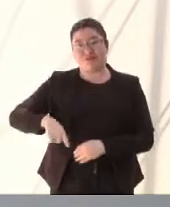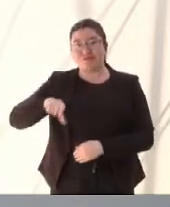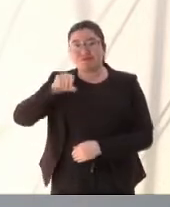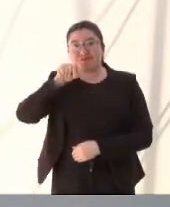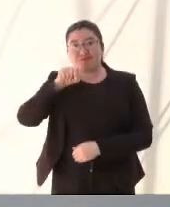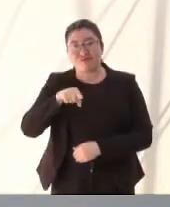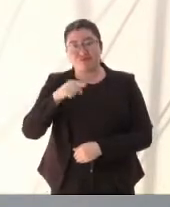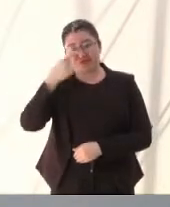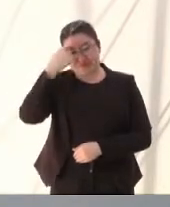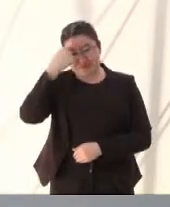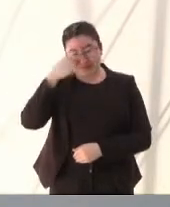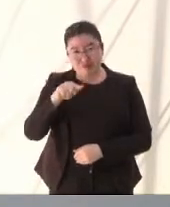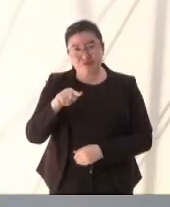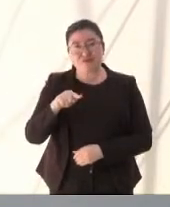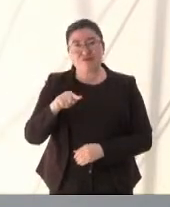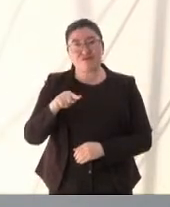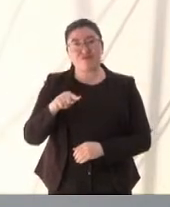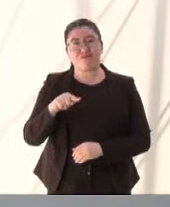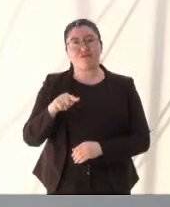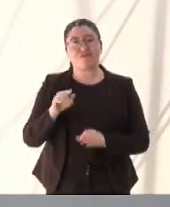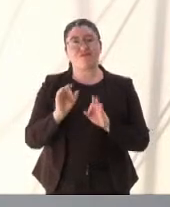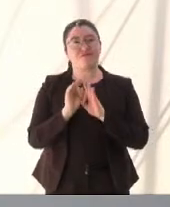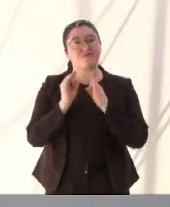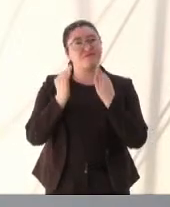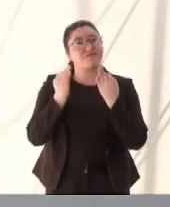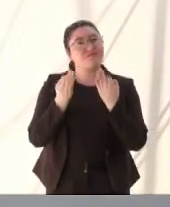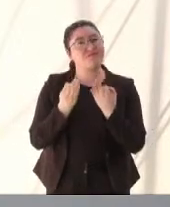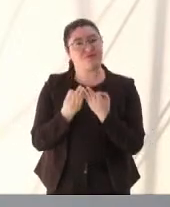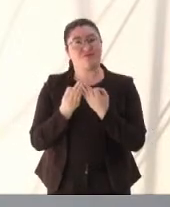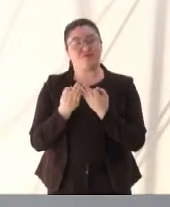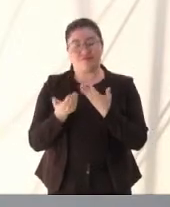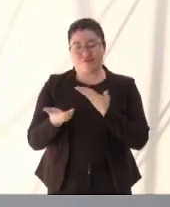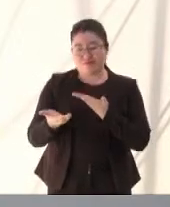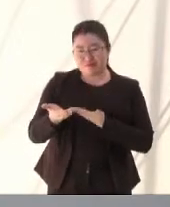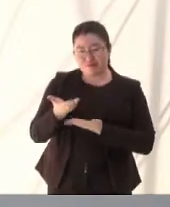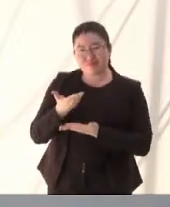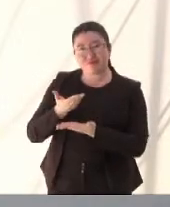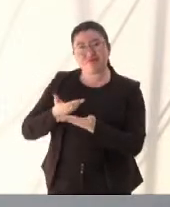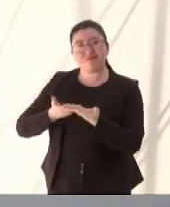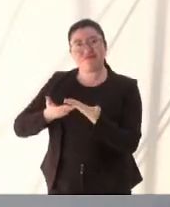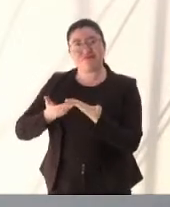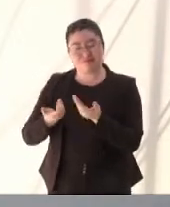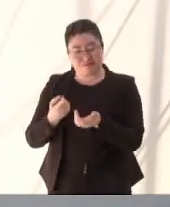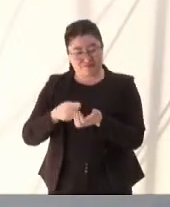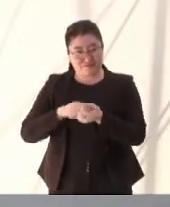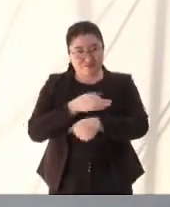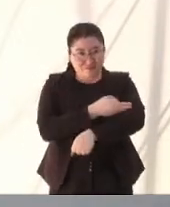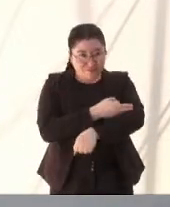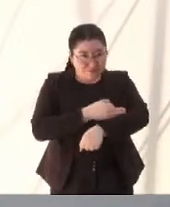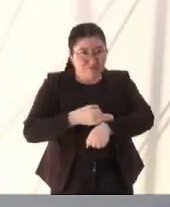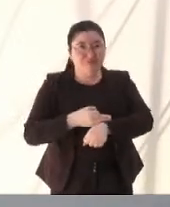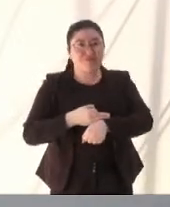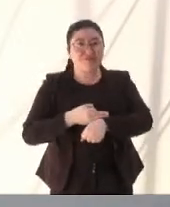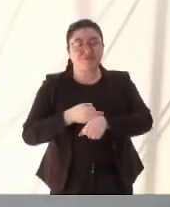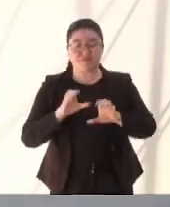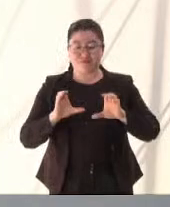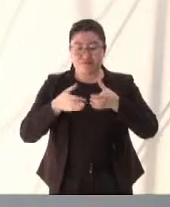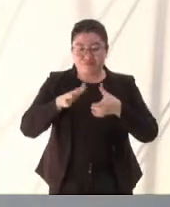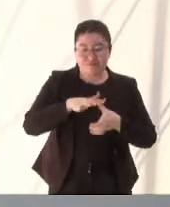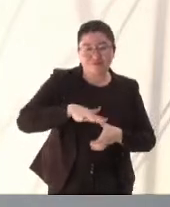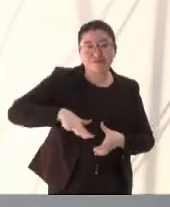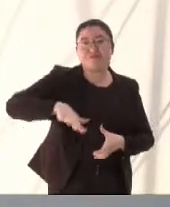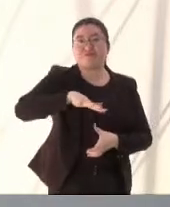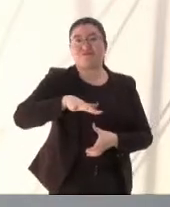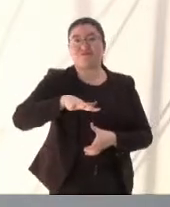para modificar nuestras formas de convivencia en la familia, en la comunidad, en